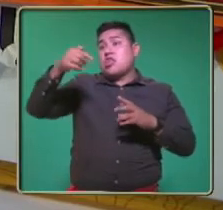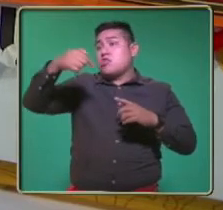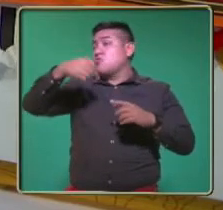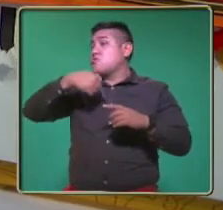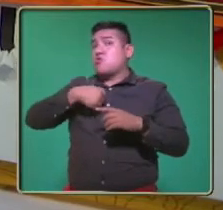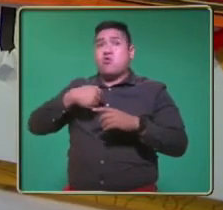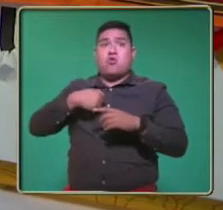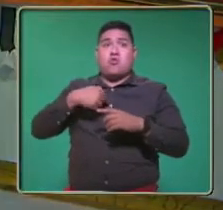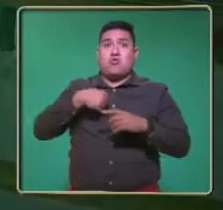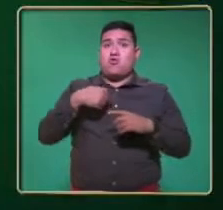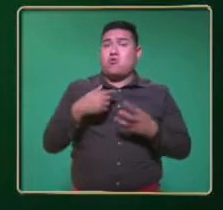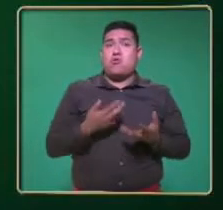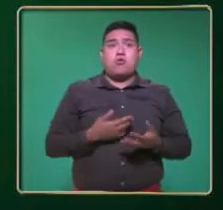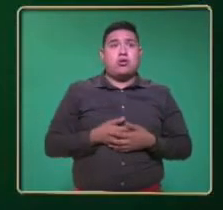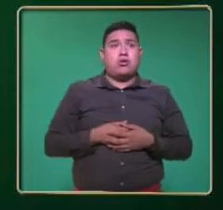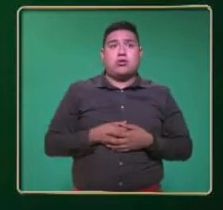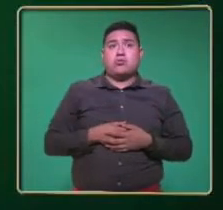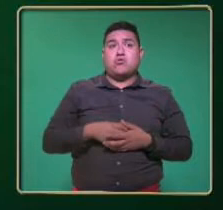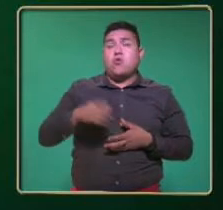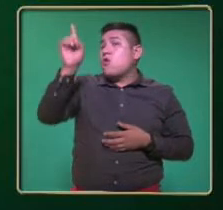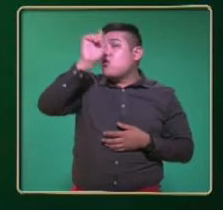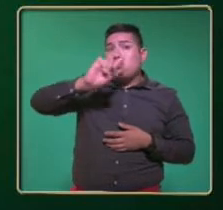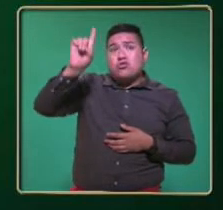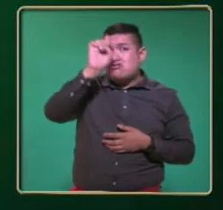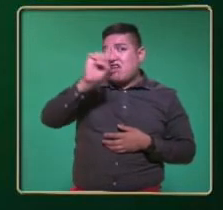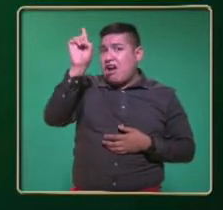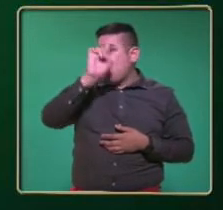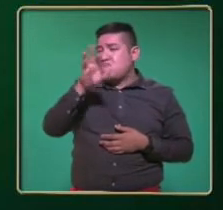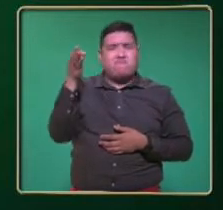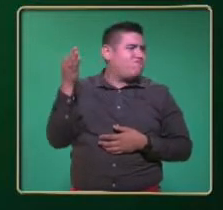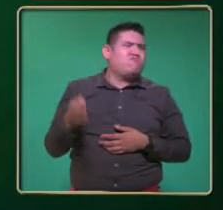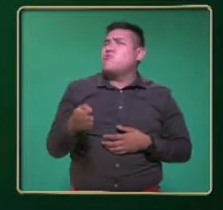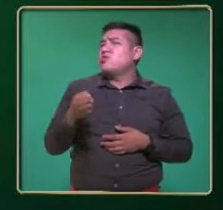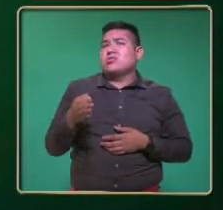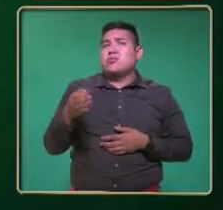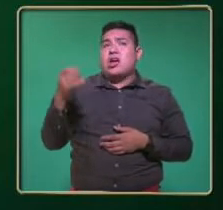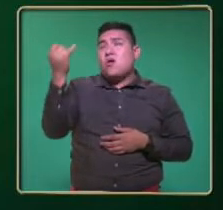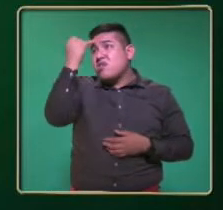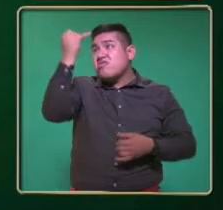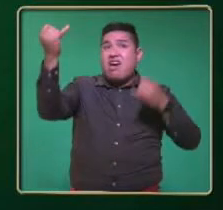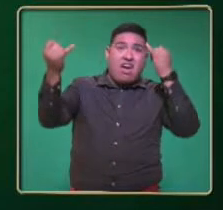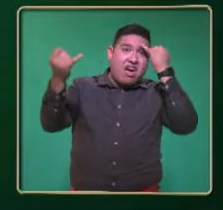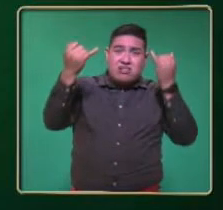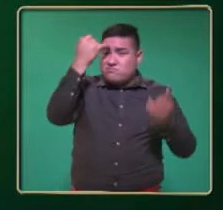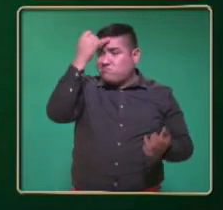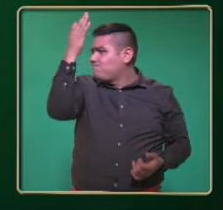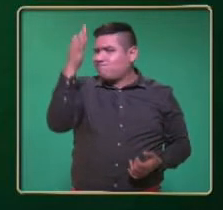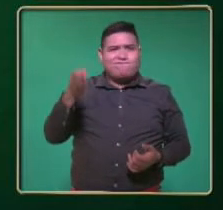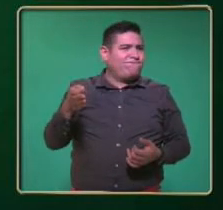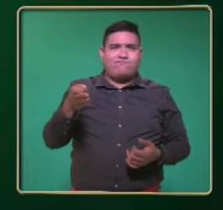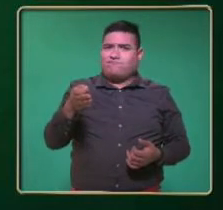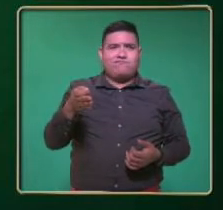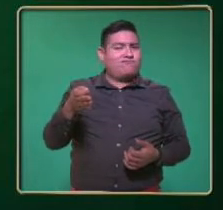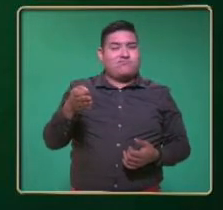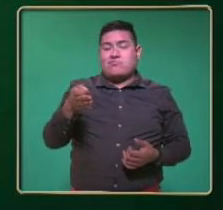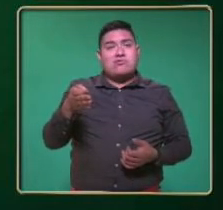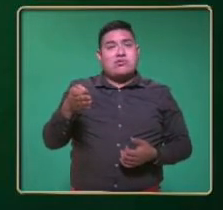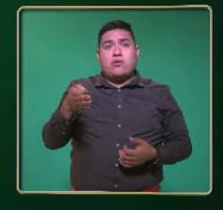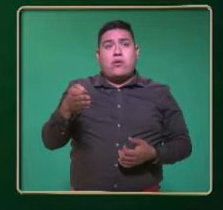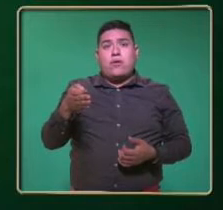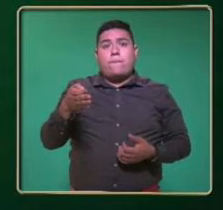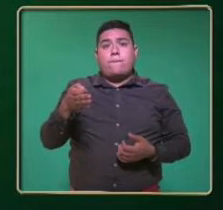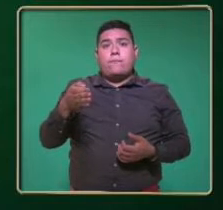no voy a aceptar sugerencias, yo ya no voy a aceptar ideas, o yo no voy a aceptar porque el